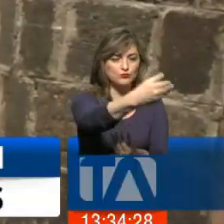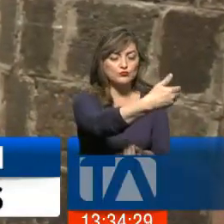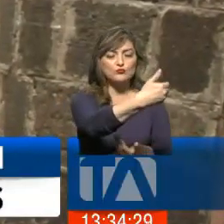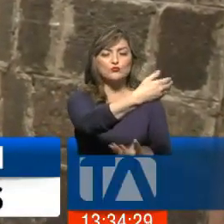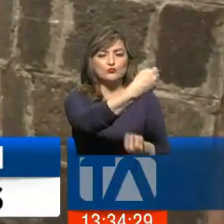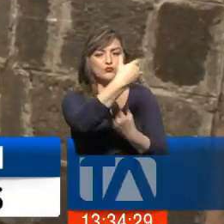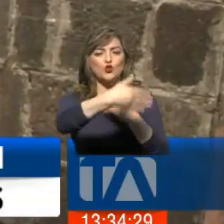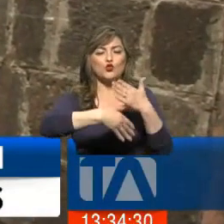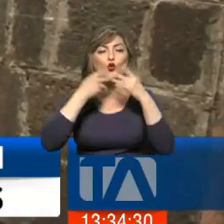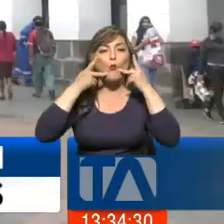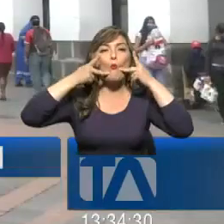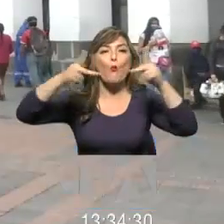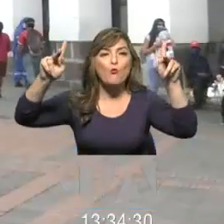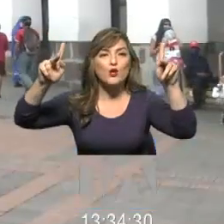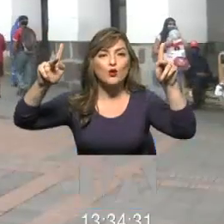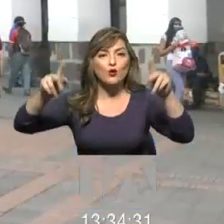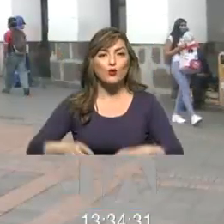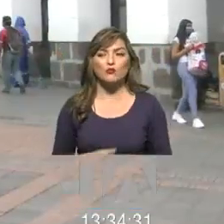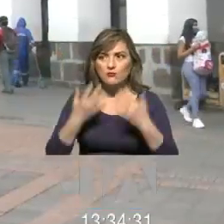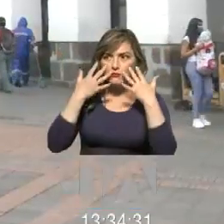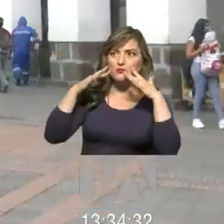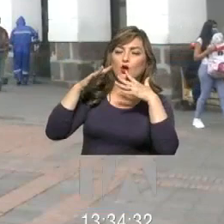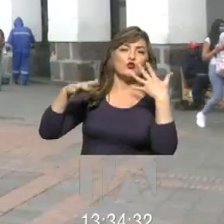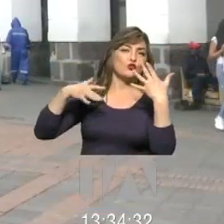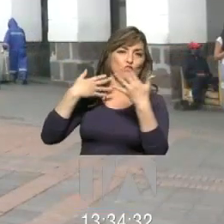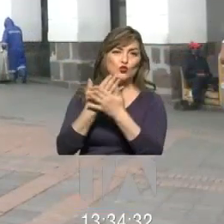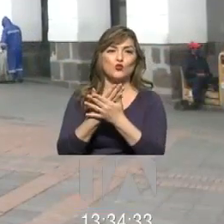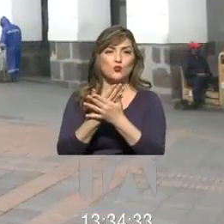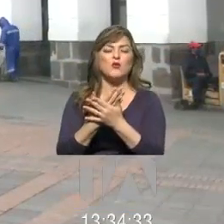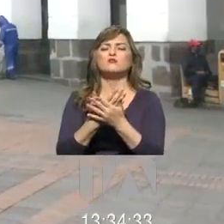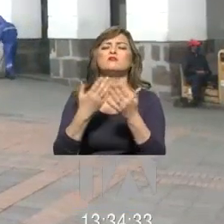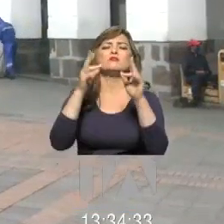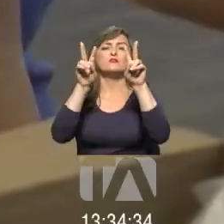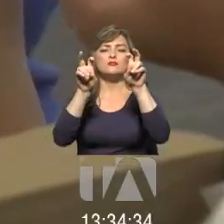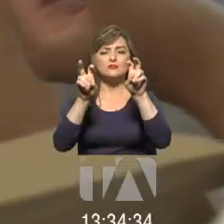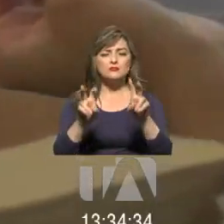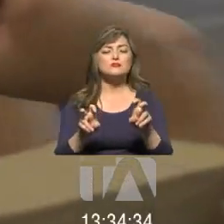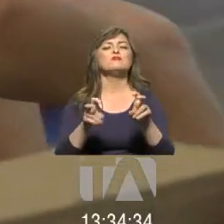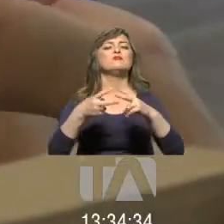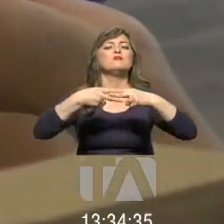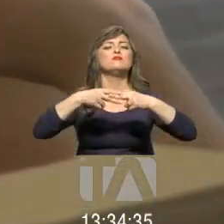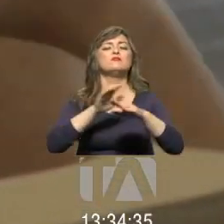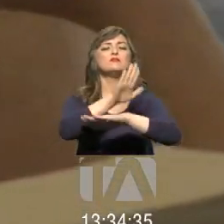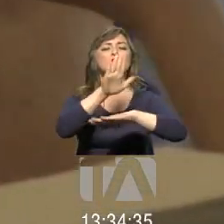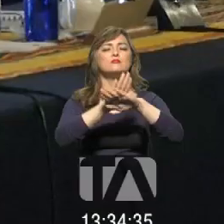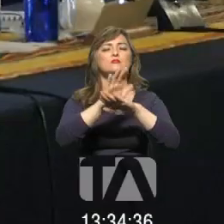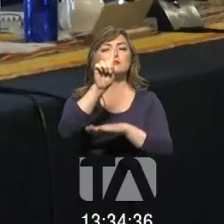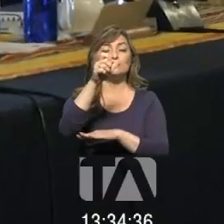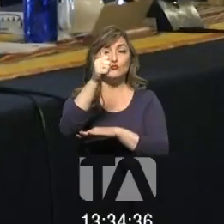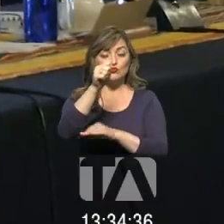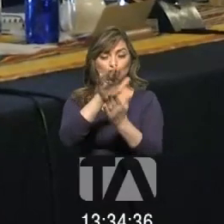el ministro, y contendrá temas relacionados a 110 proyectos prioritarios, el proceso de